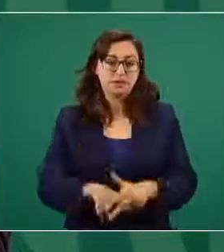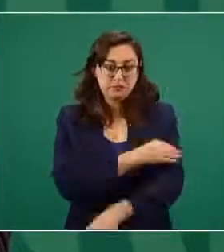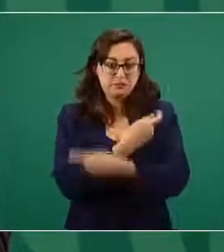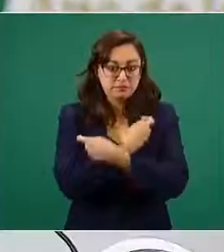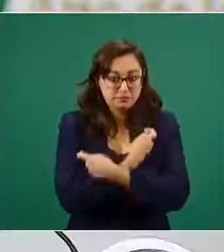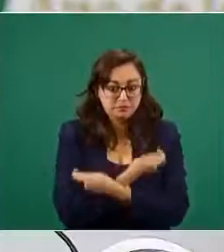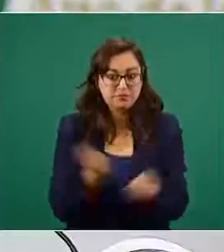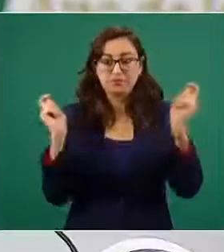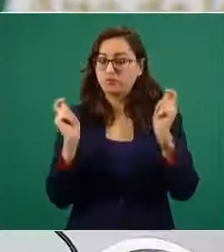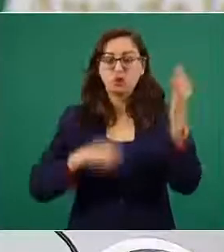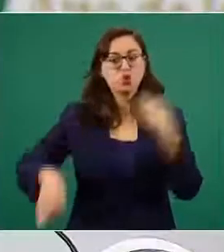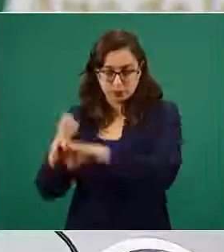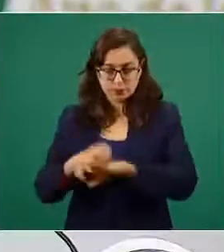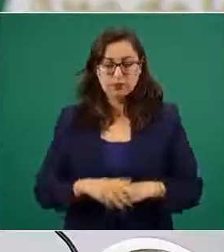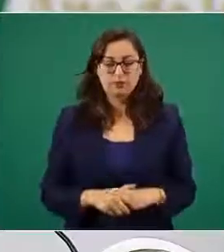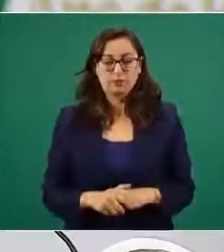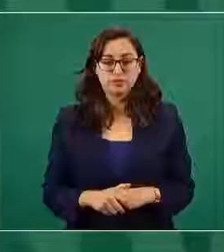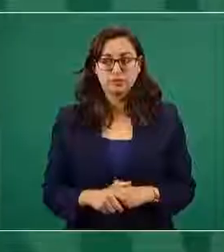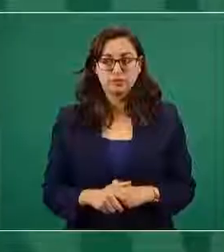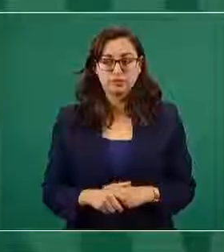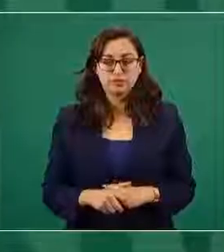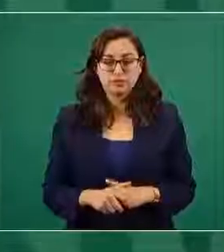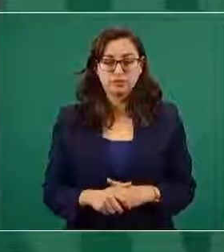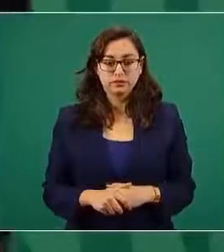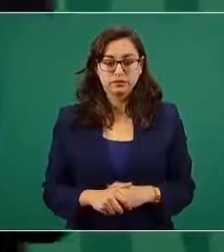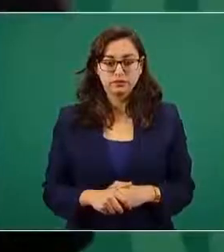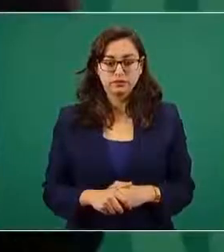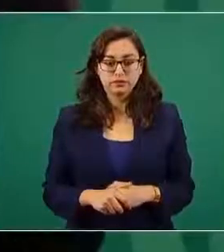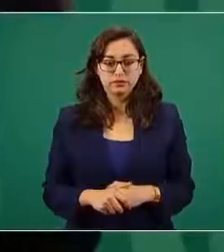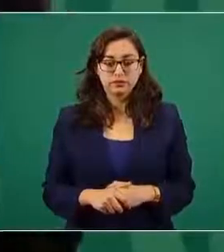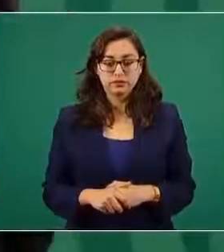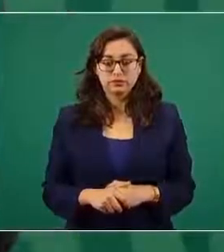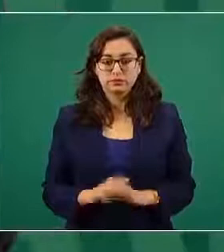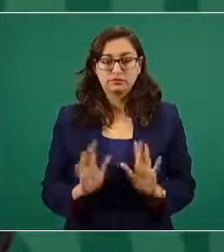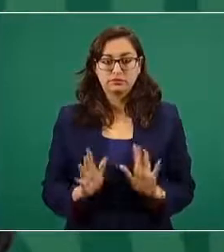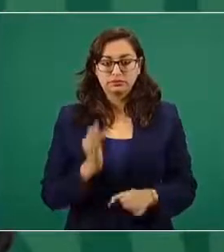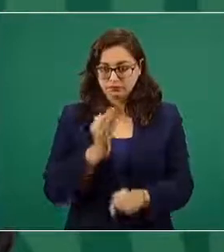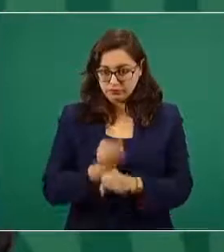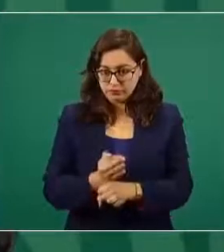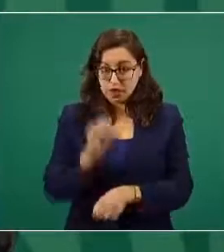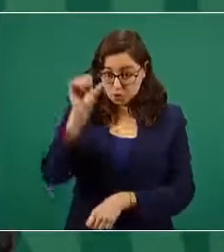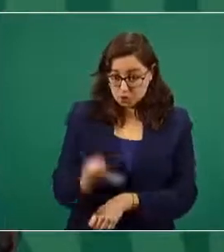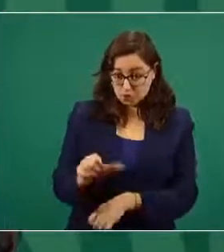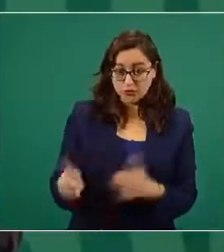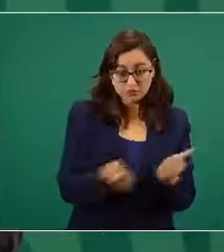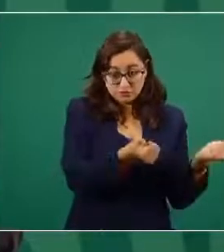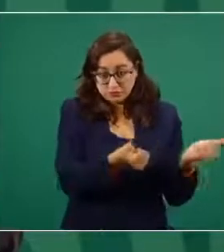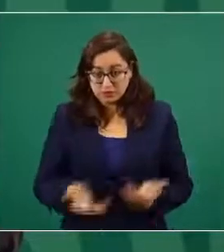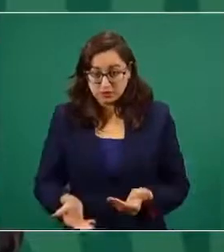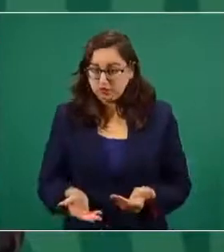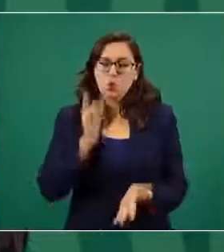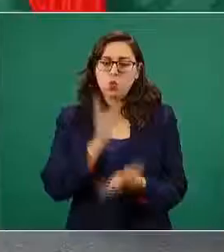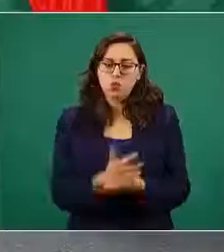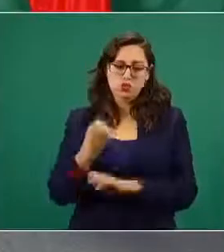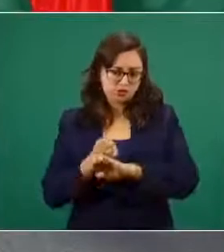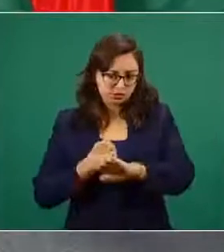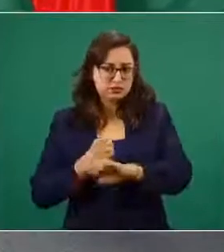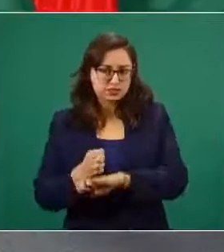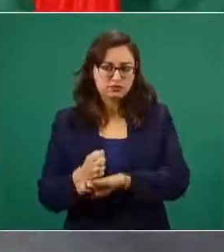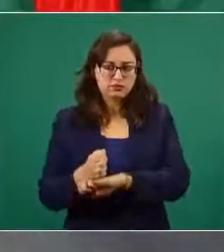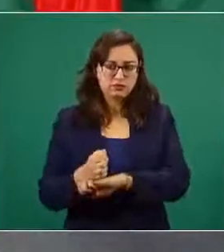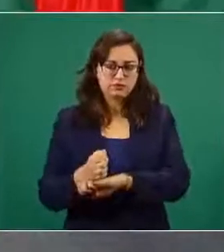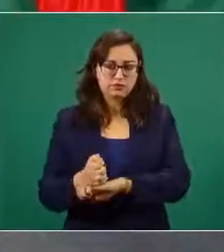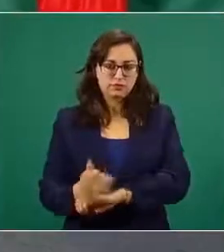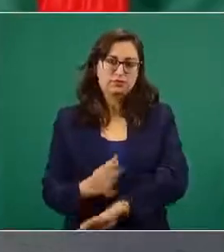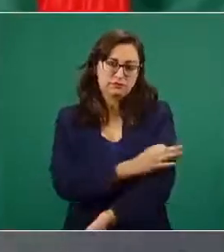las vacunas en todos los estados. Estas que van a llegar hoy se van a utilizar para seguir